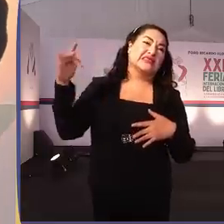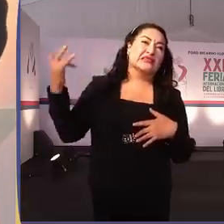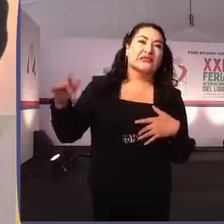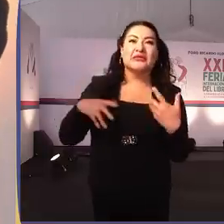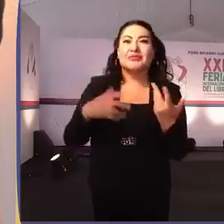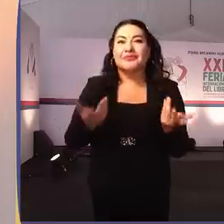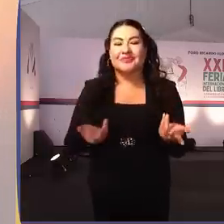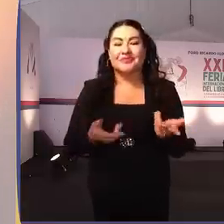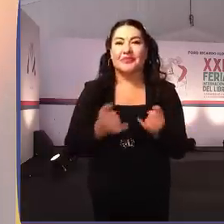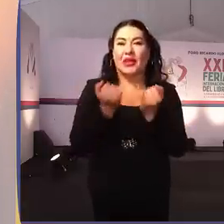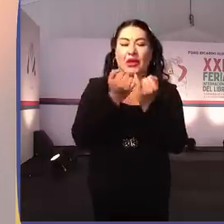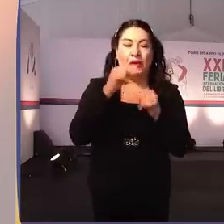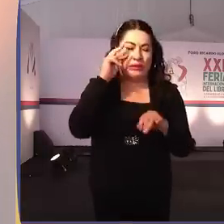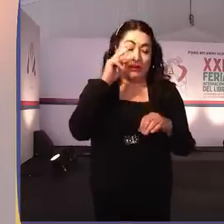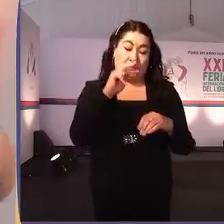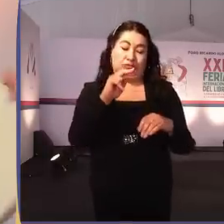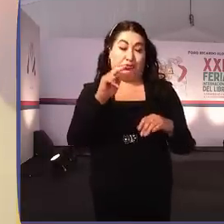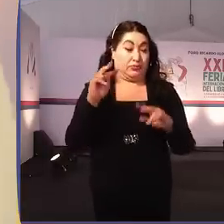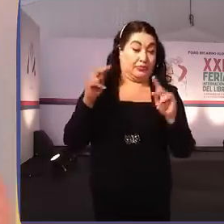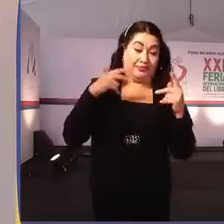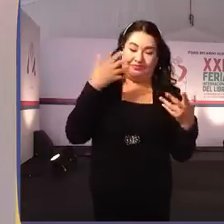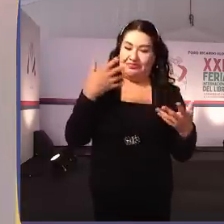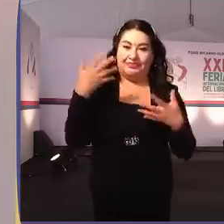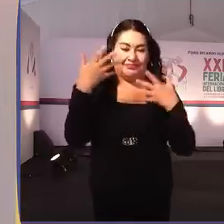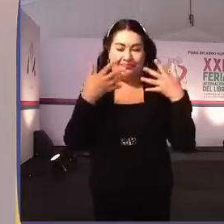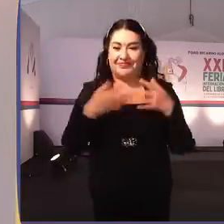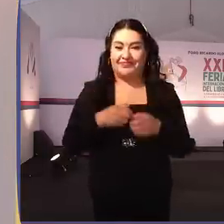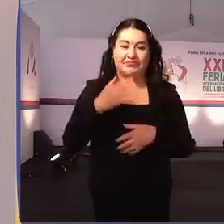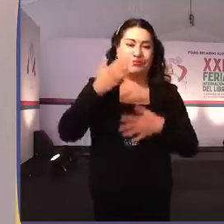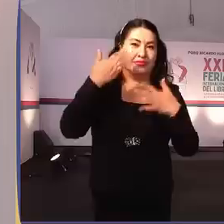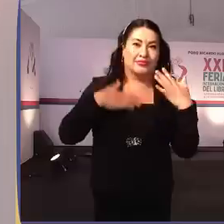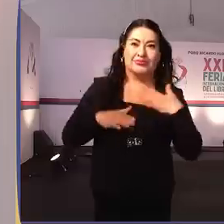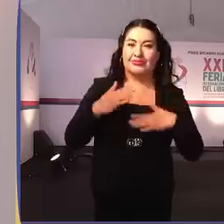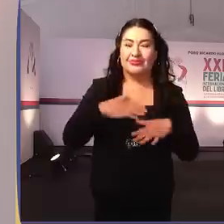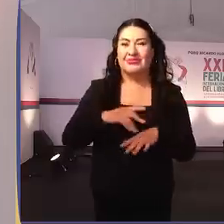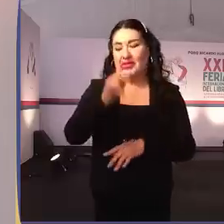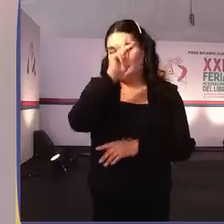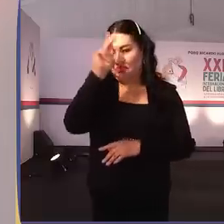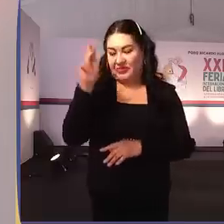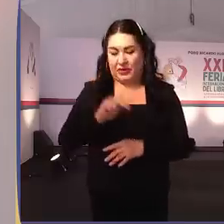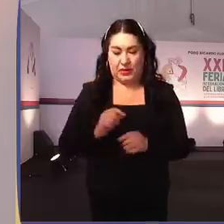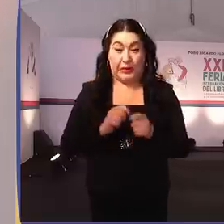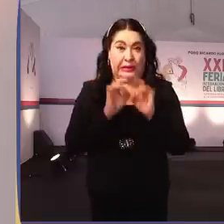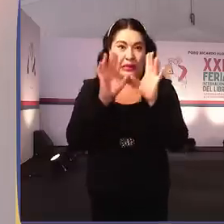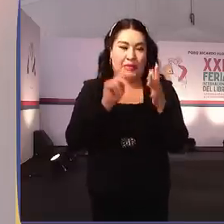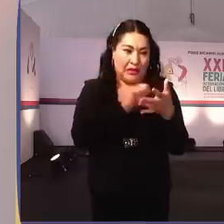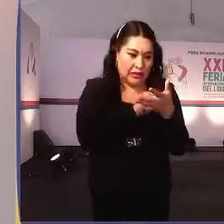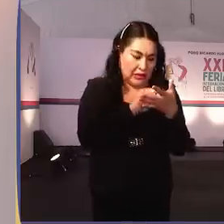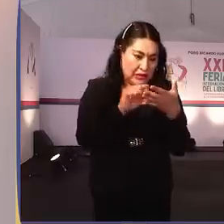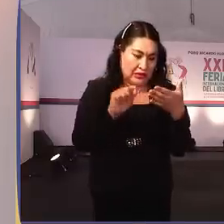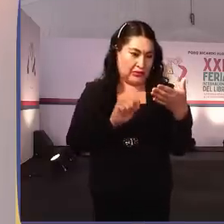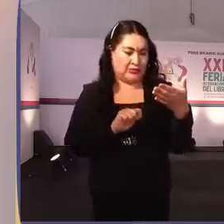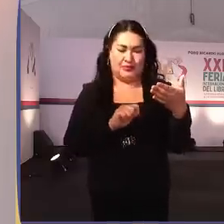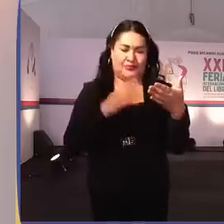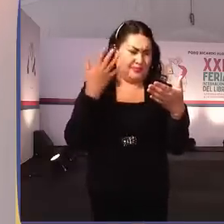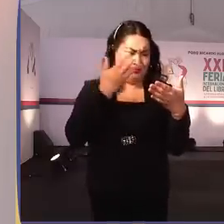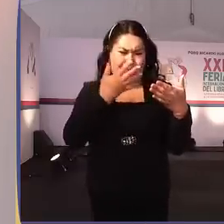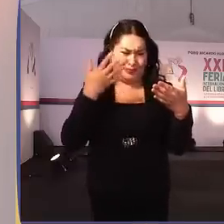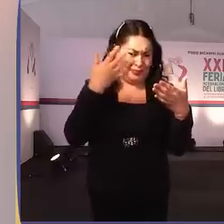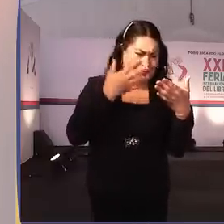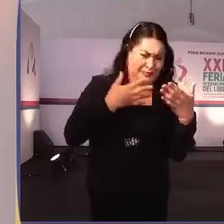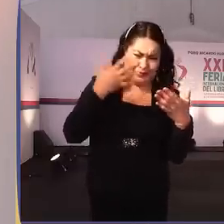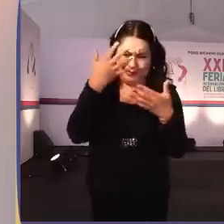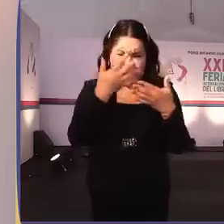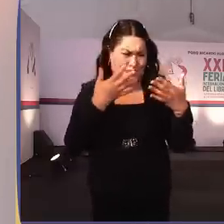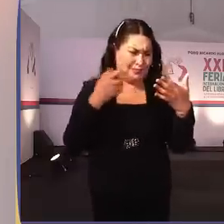sé, y la vista. Eso es la peor de las partes, ya estamos viendo el texto y se nos va borrando, se